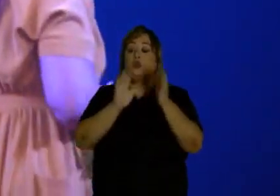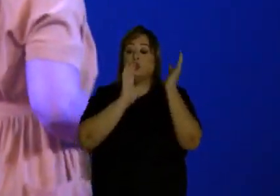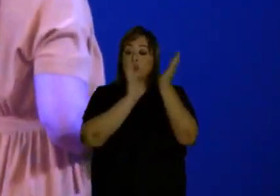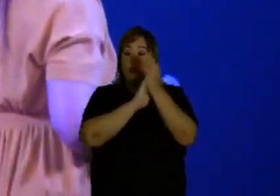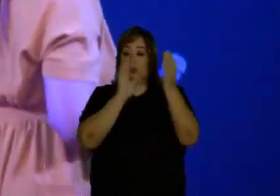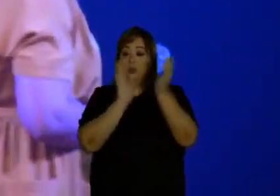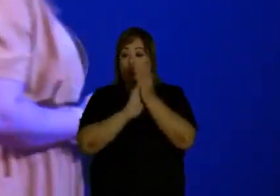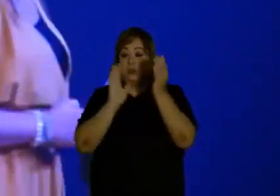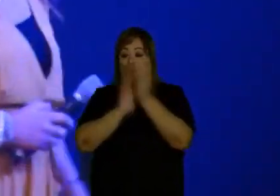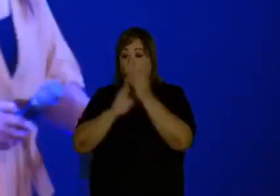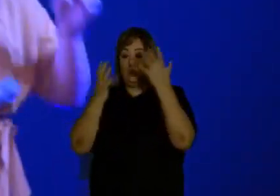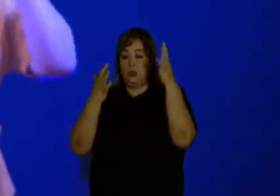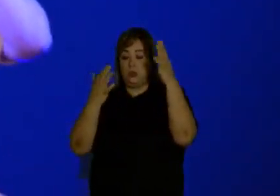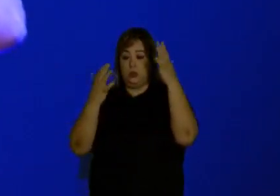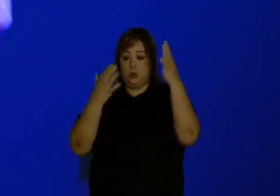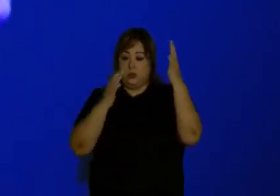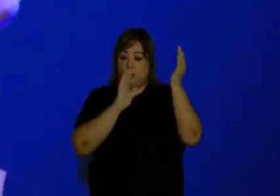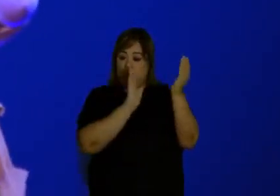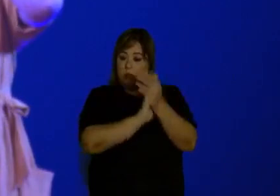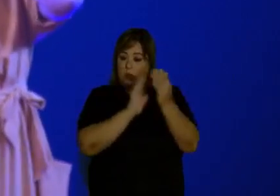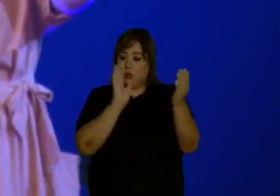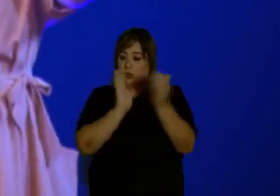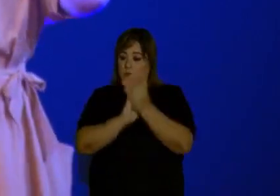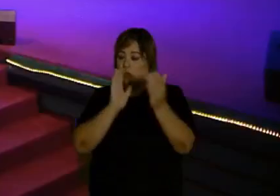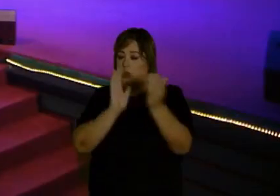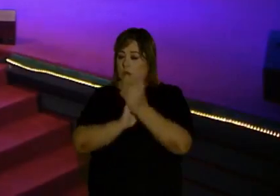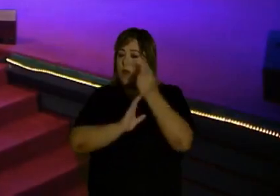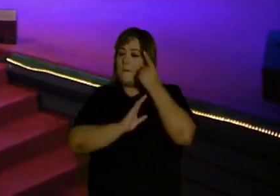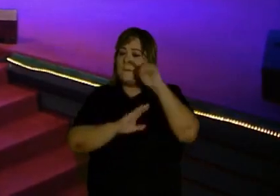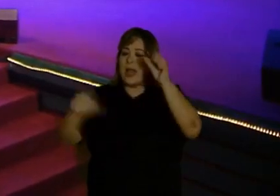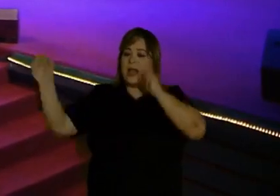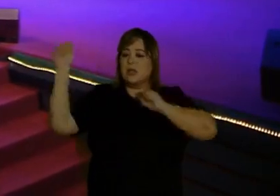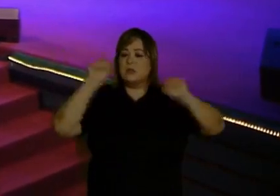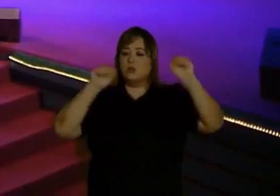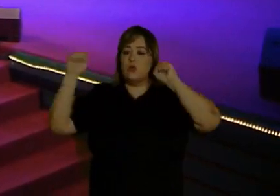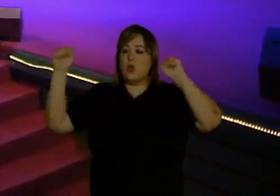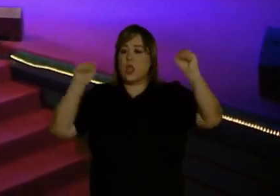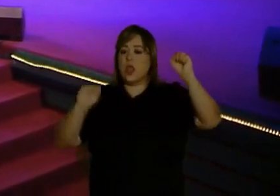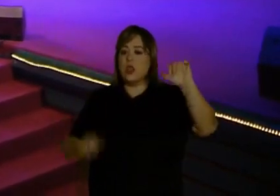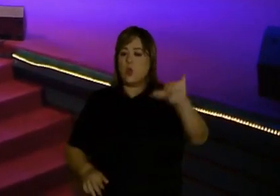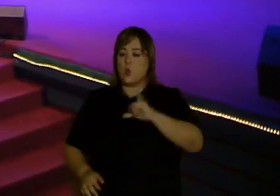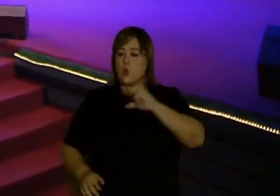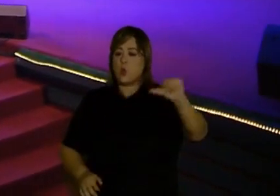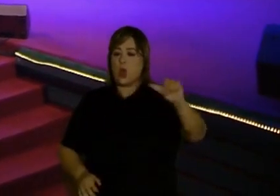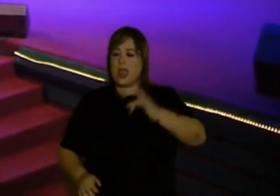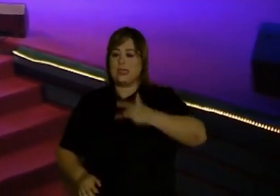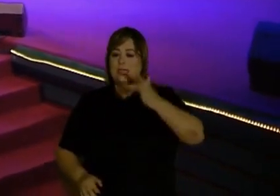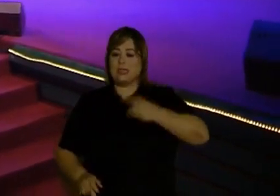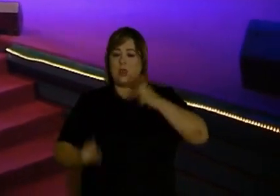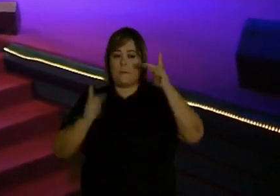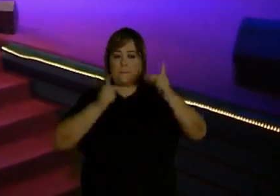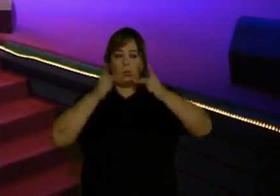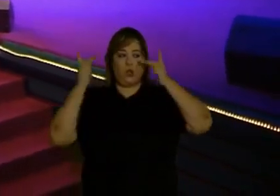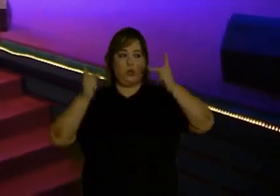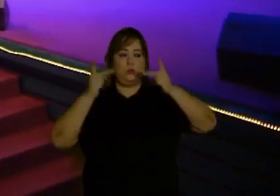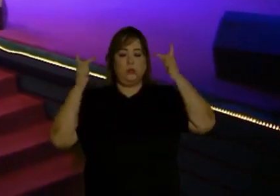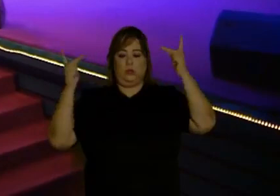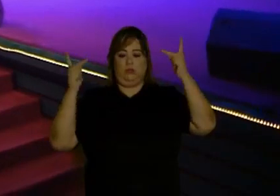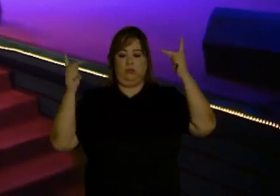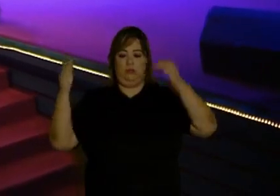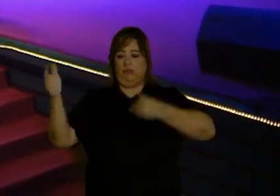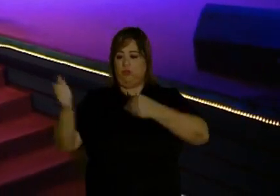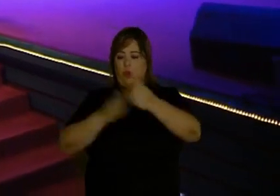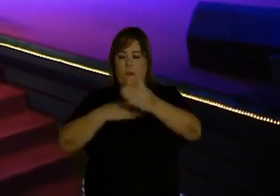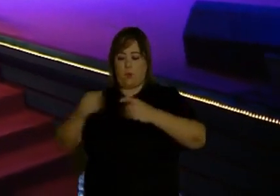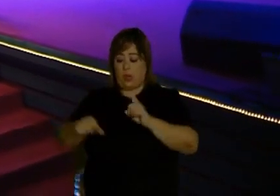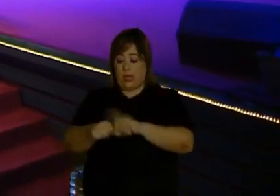aplaudiendo. El aplauso es el sonido de los que están en victoria. Aún en tiempos de desafío, que el infierno escuche